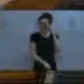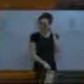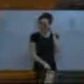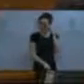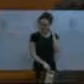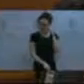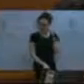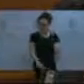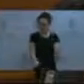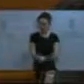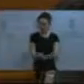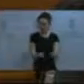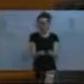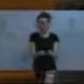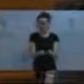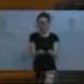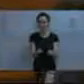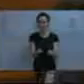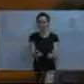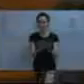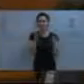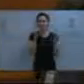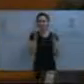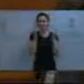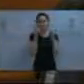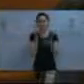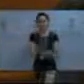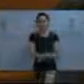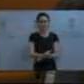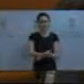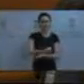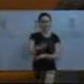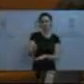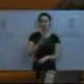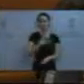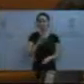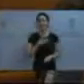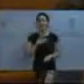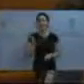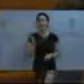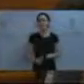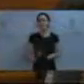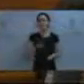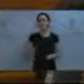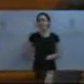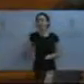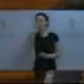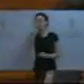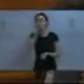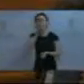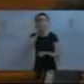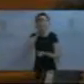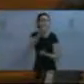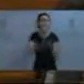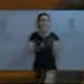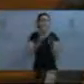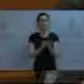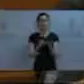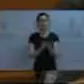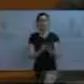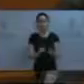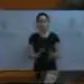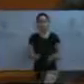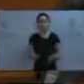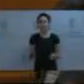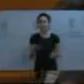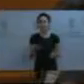no es ninguna leyenda urbana, porque lo han dicho los propios profesionales, que en muchas ocasiones han tenido que recurrir